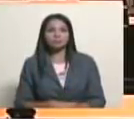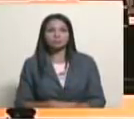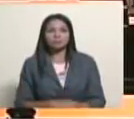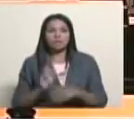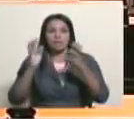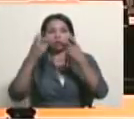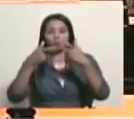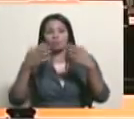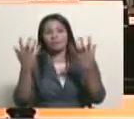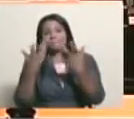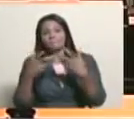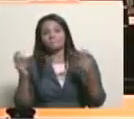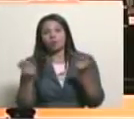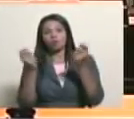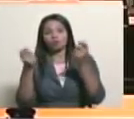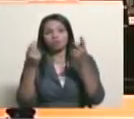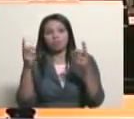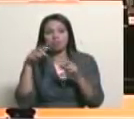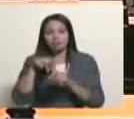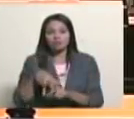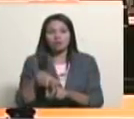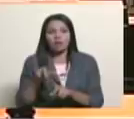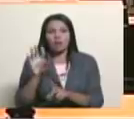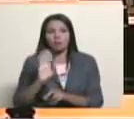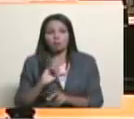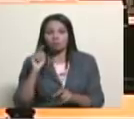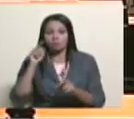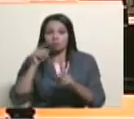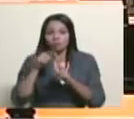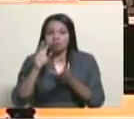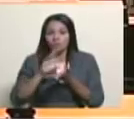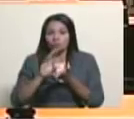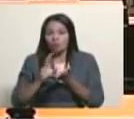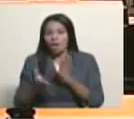economía productiva, derrota de la guerra económica, es un eje central,